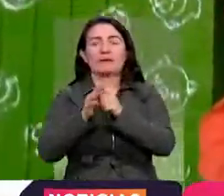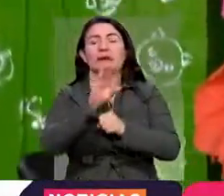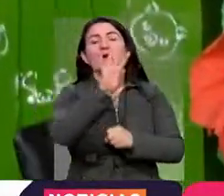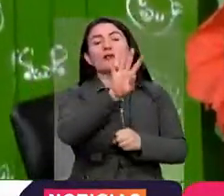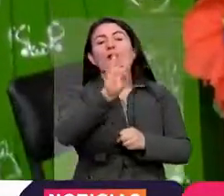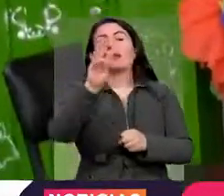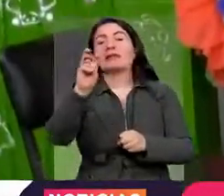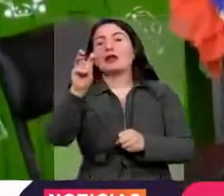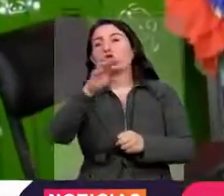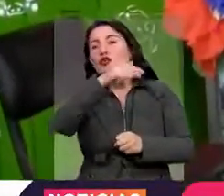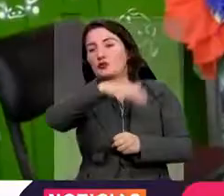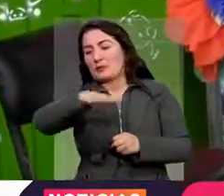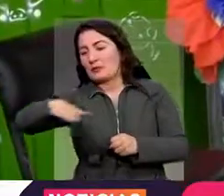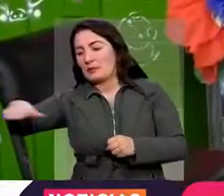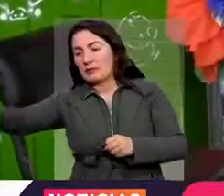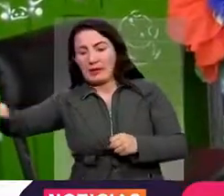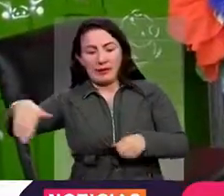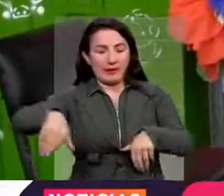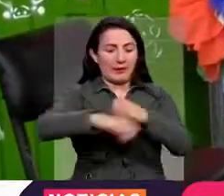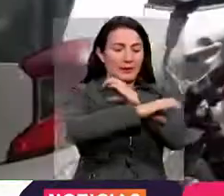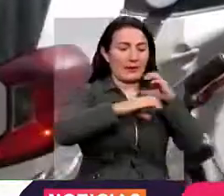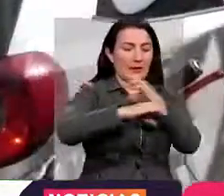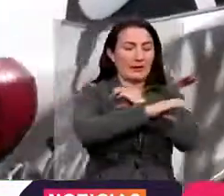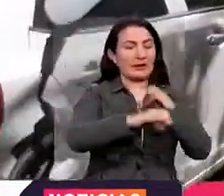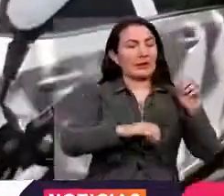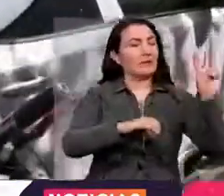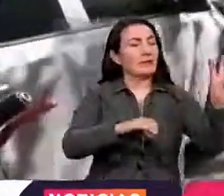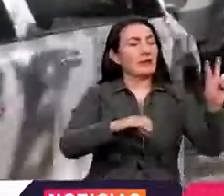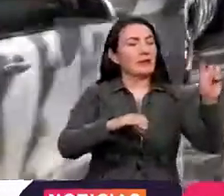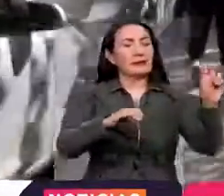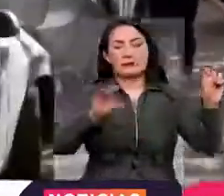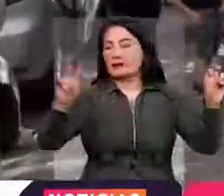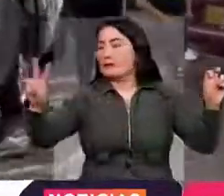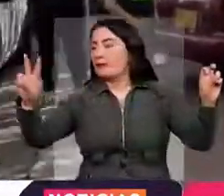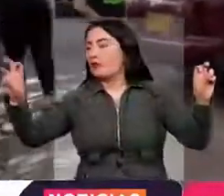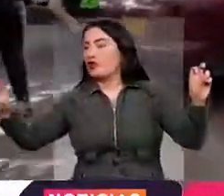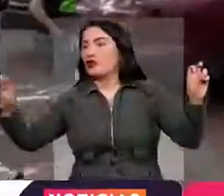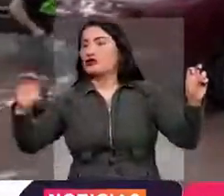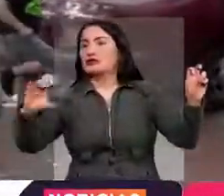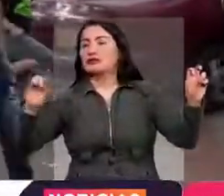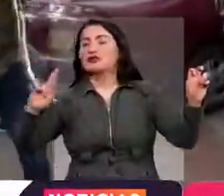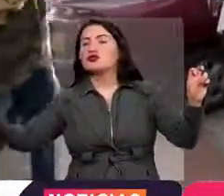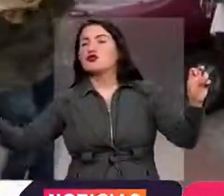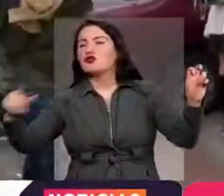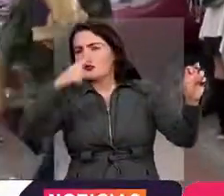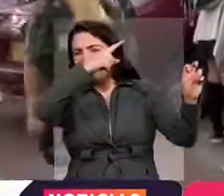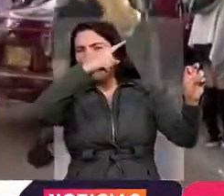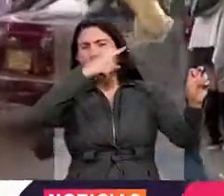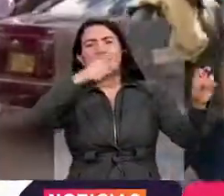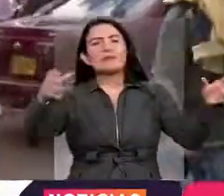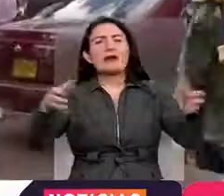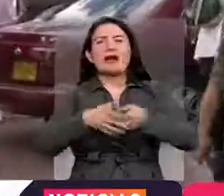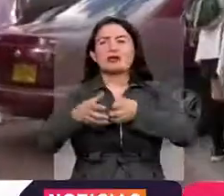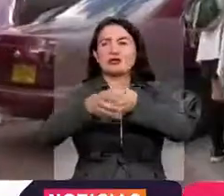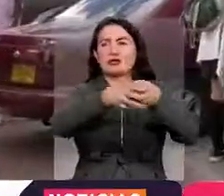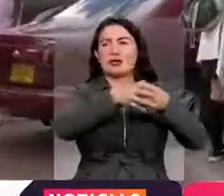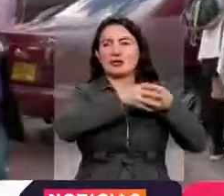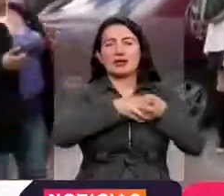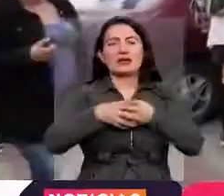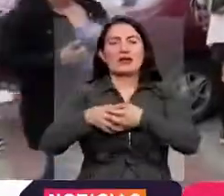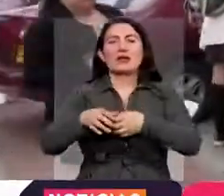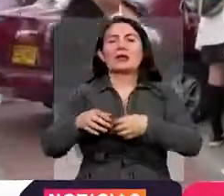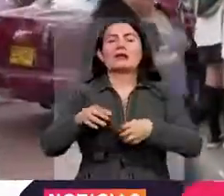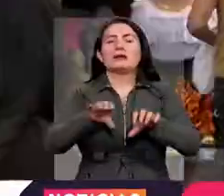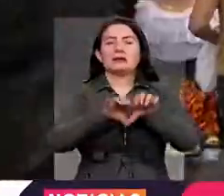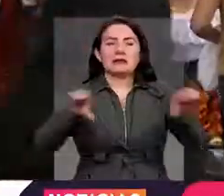los locales ubicados entre la Avenida Caracas con calle 27 y 28 C-Sur que hacen parte de la Asociación de Lechonerías de la